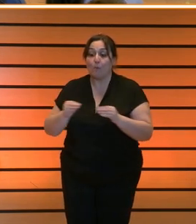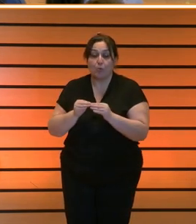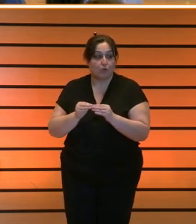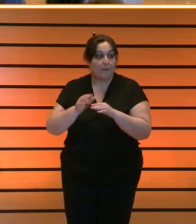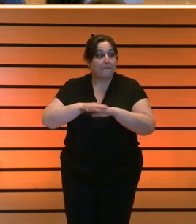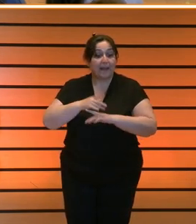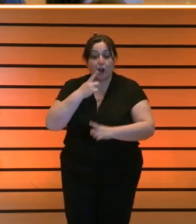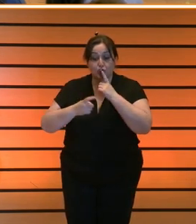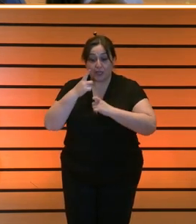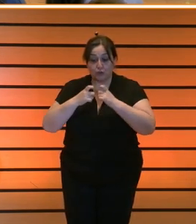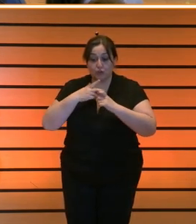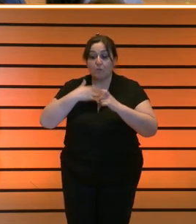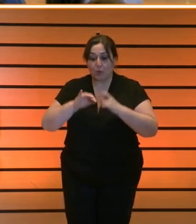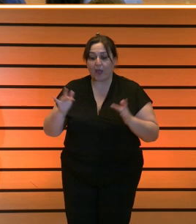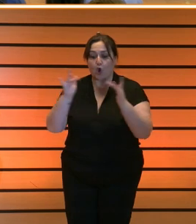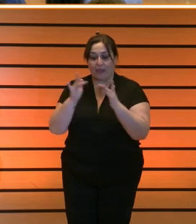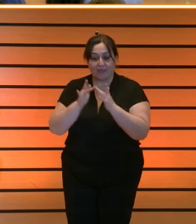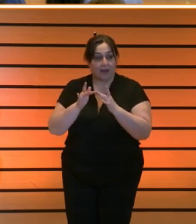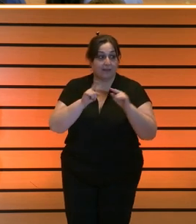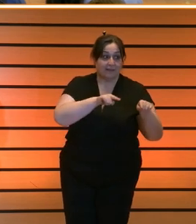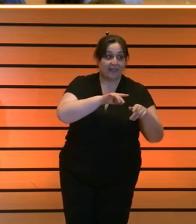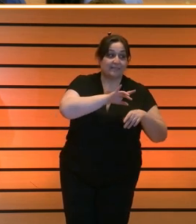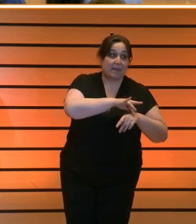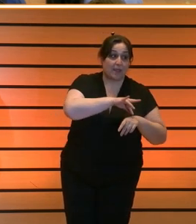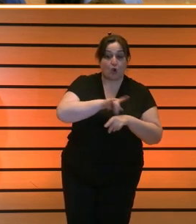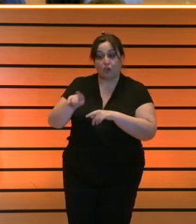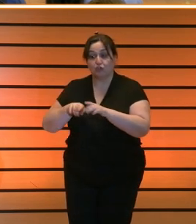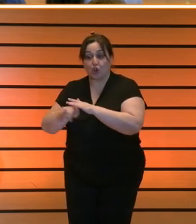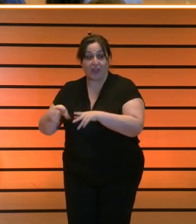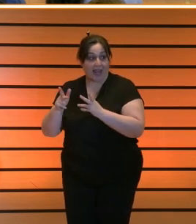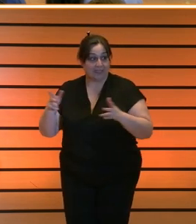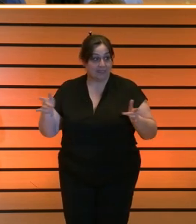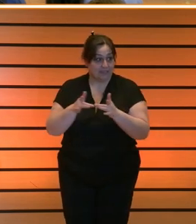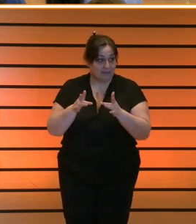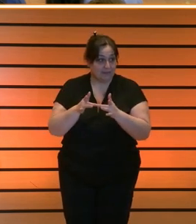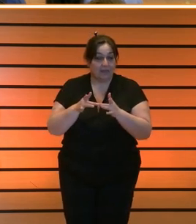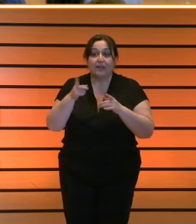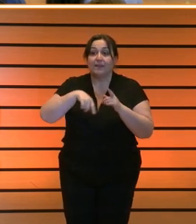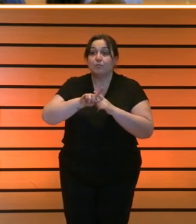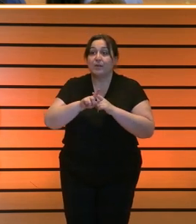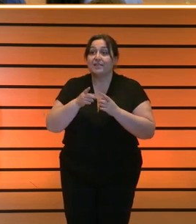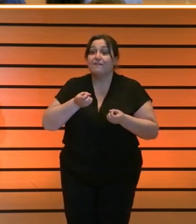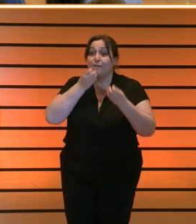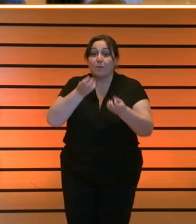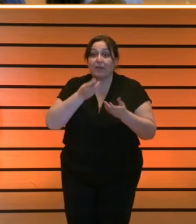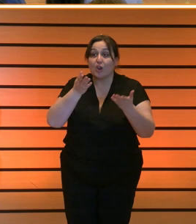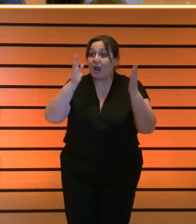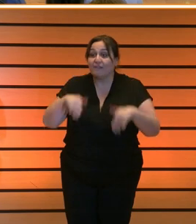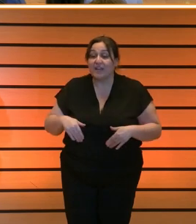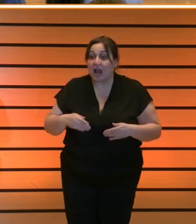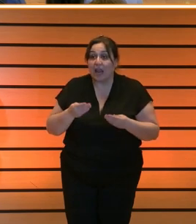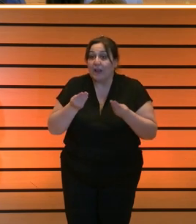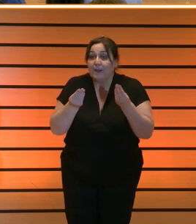la información que tenemos de ambos y luego la gestión de la información tanto sanitaria como como Social es tan ingente